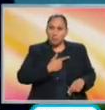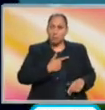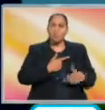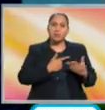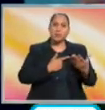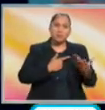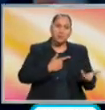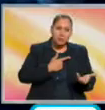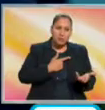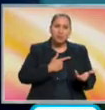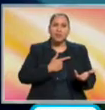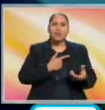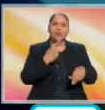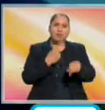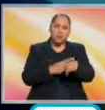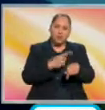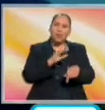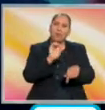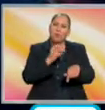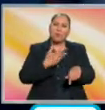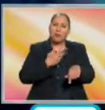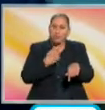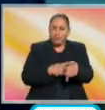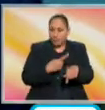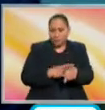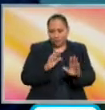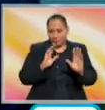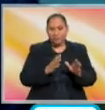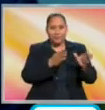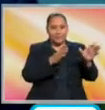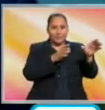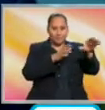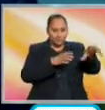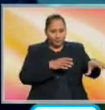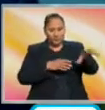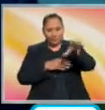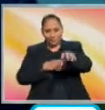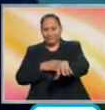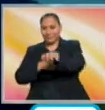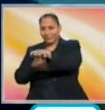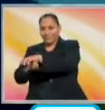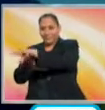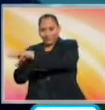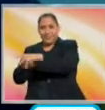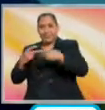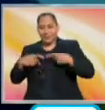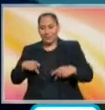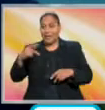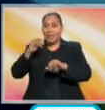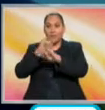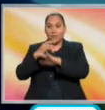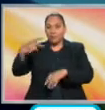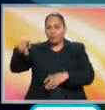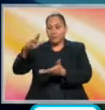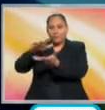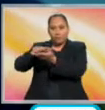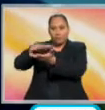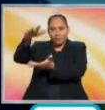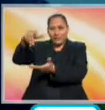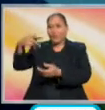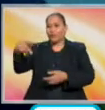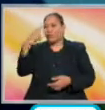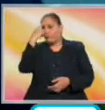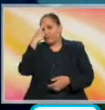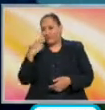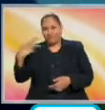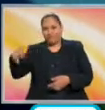gusta o tiene estas enfermedades. Entonces empieza a recopilar y almacenar y va creando tu perfil. Tú, para